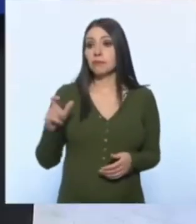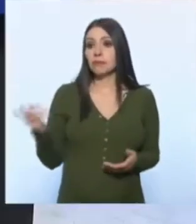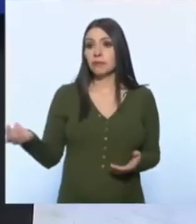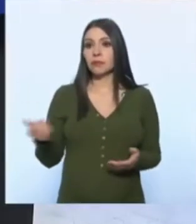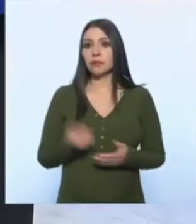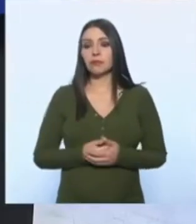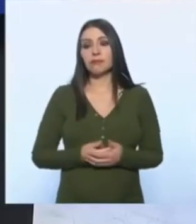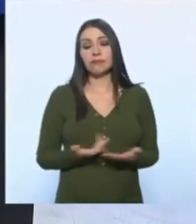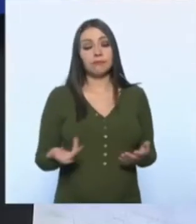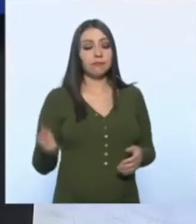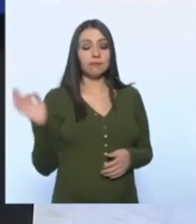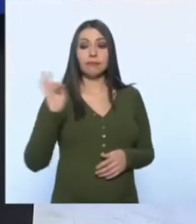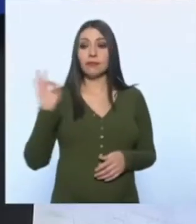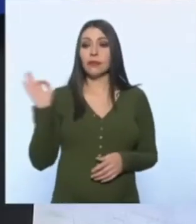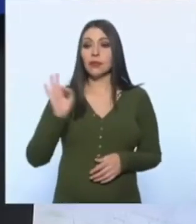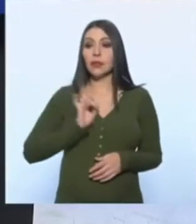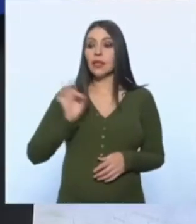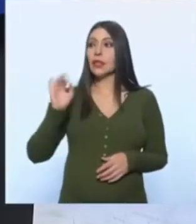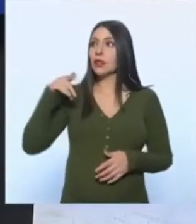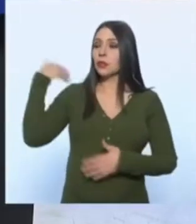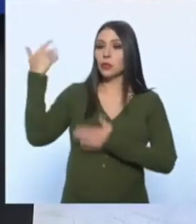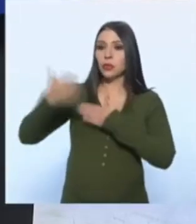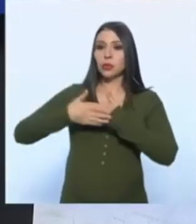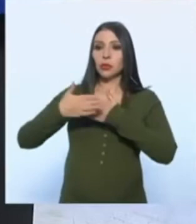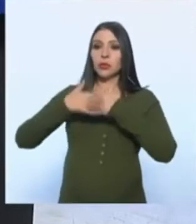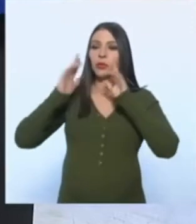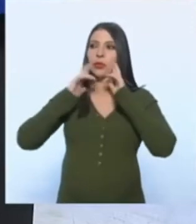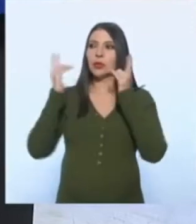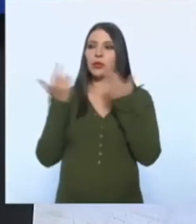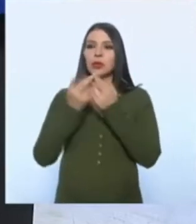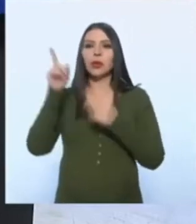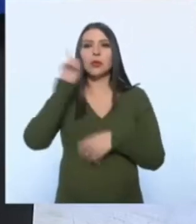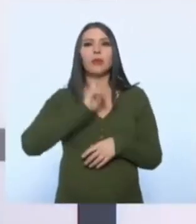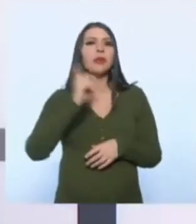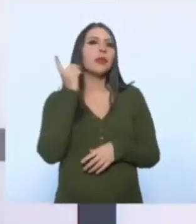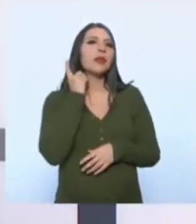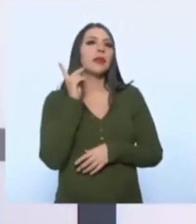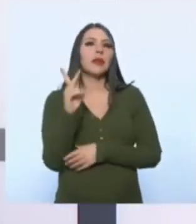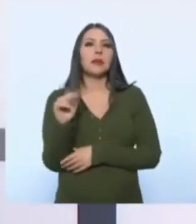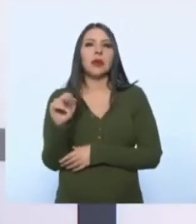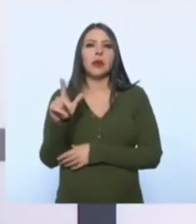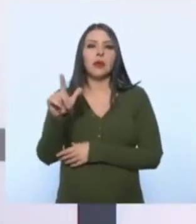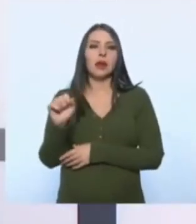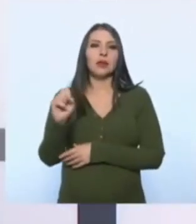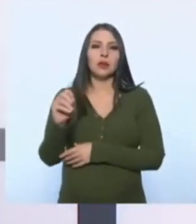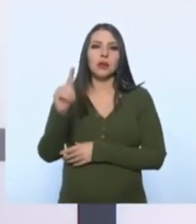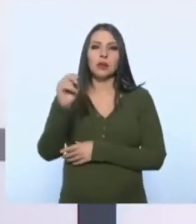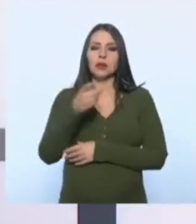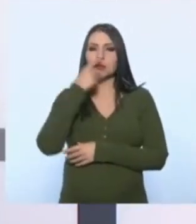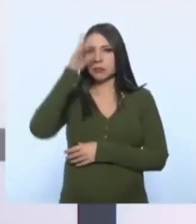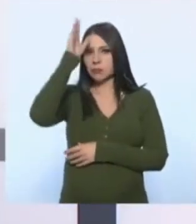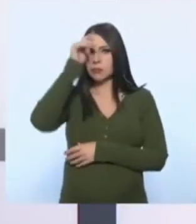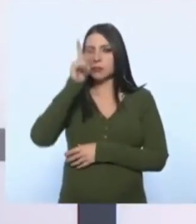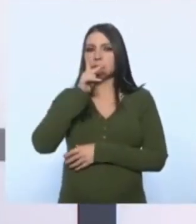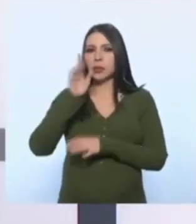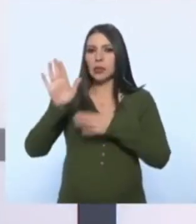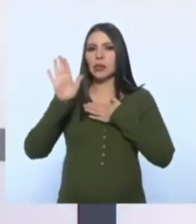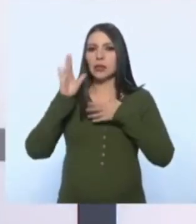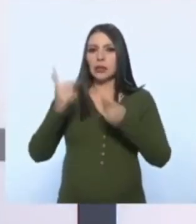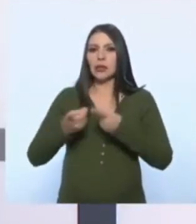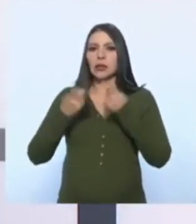sesión. La presidenta de la Comisión de Igualdad de Género, que es la diputada Paula Soto, se comprometió a hacernos llegar el documento a